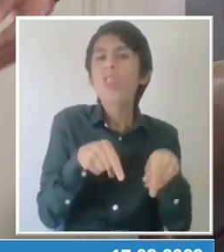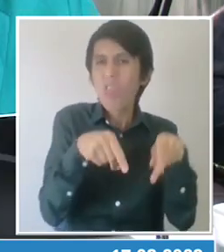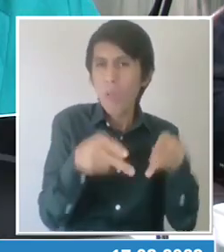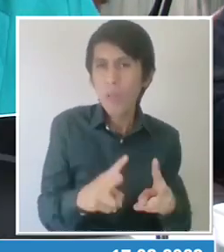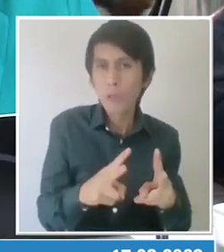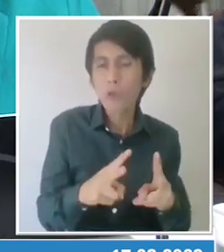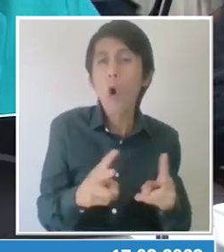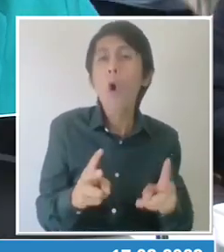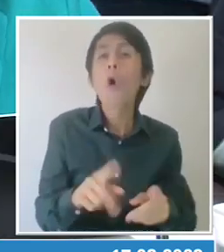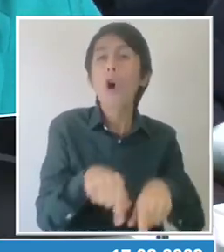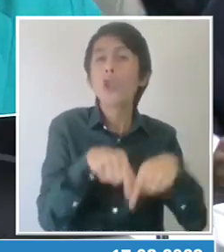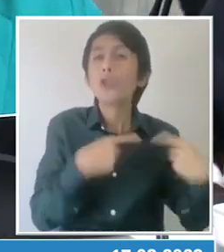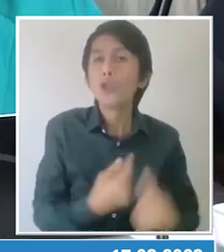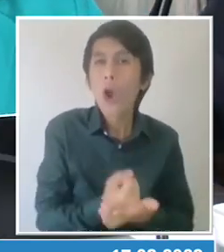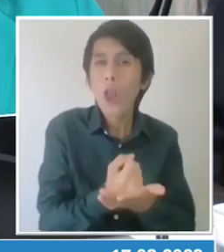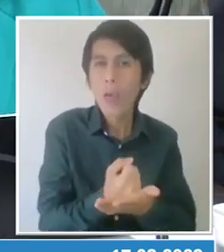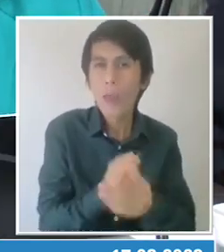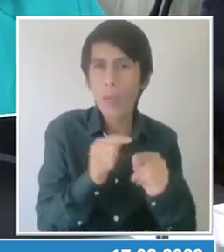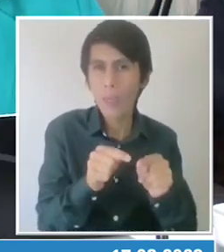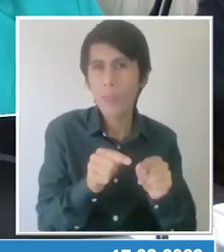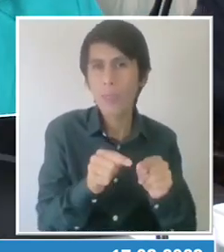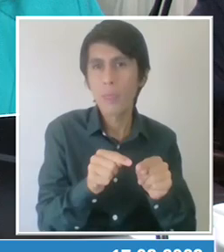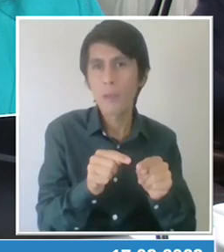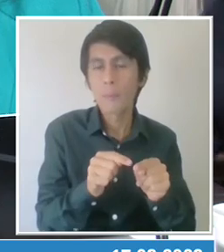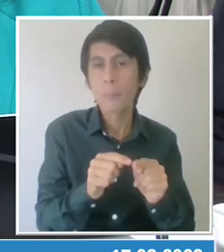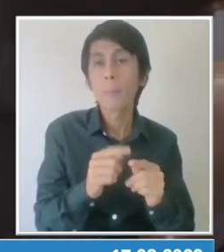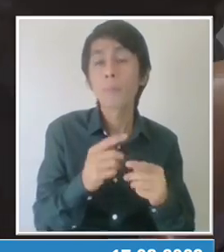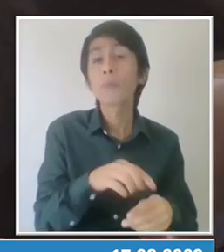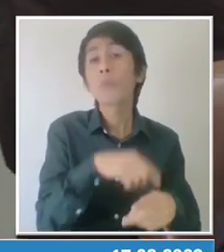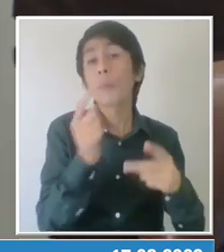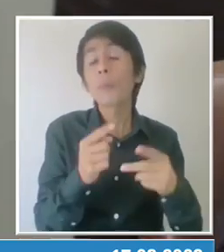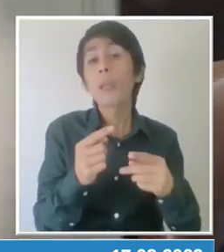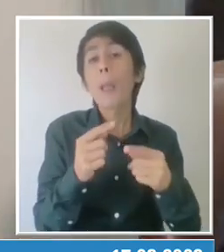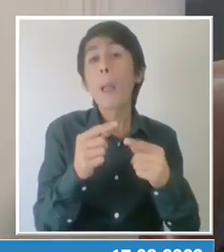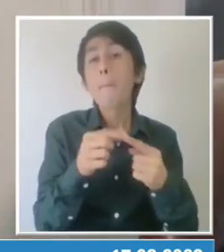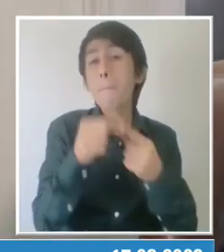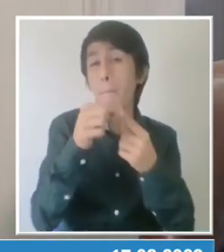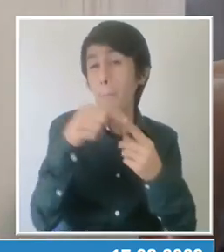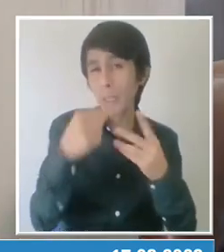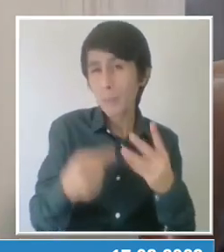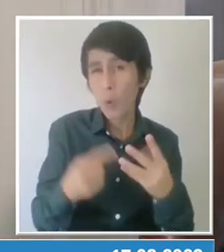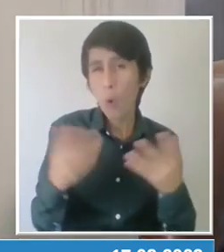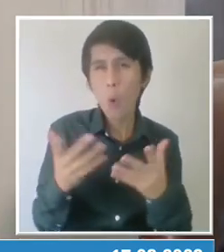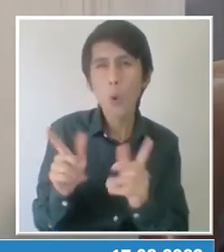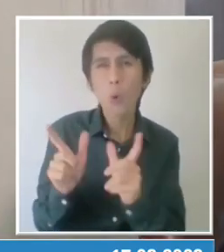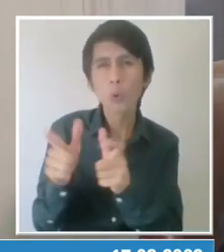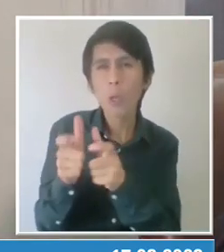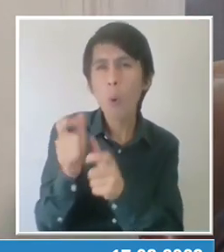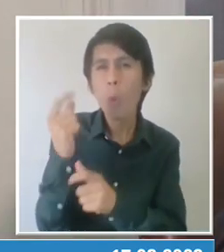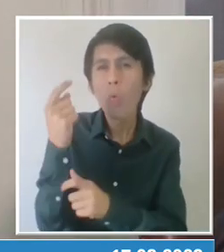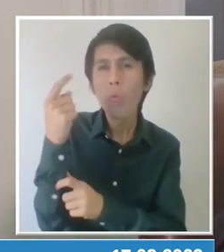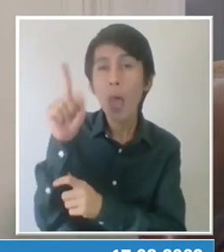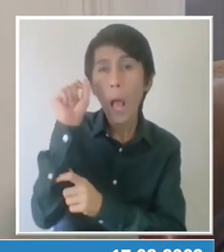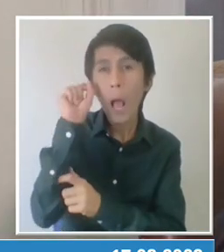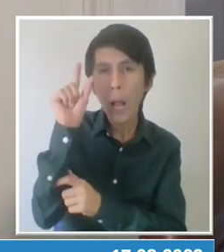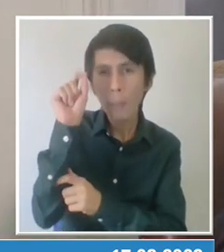Los principios son, siguiendo al profesor alemán Konrad Hesse, son